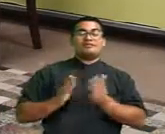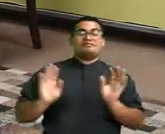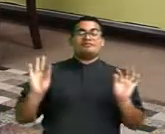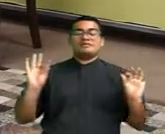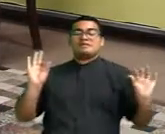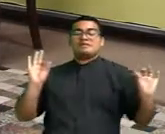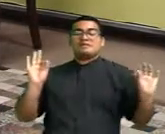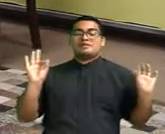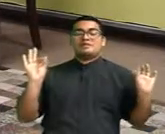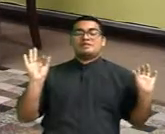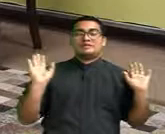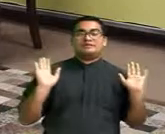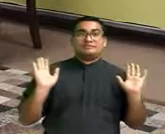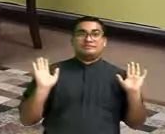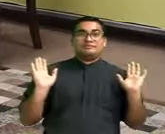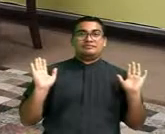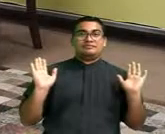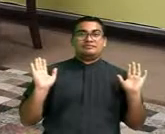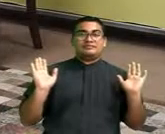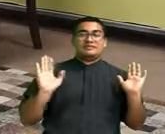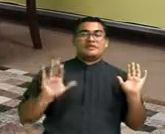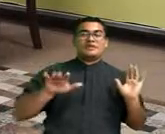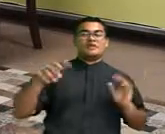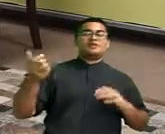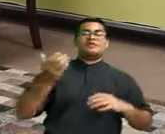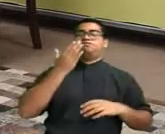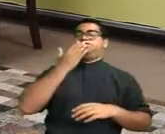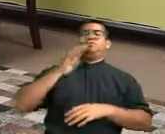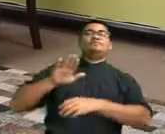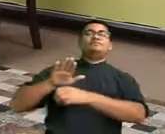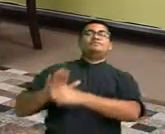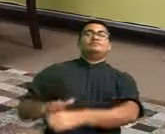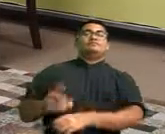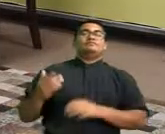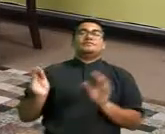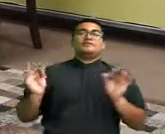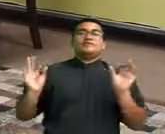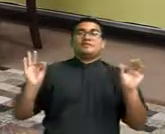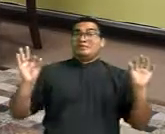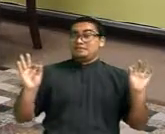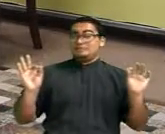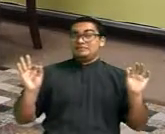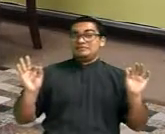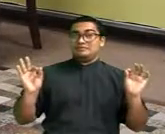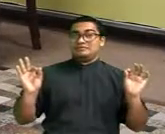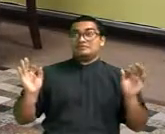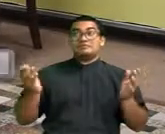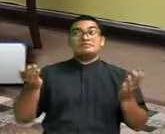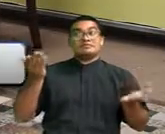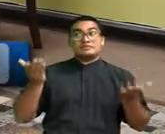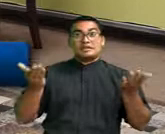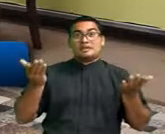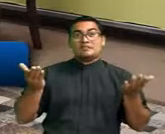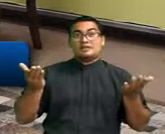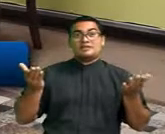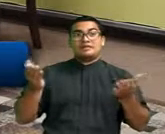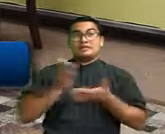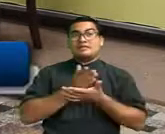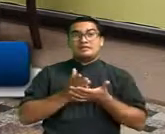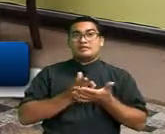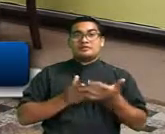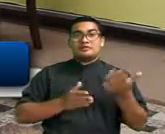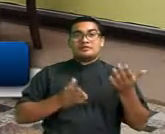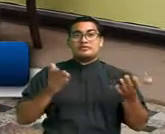Hay personas, lamentablemente, que se creen mejor que otros, y quizás no lo es, pues, pero sucede también en el ámbito del